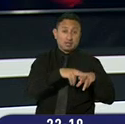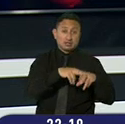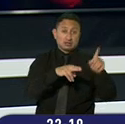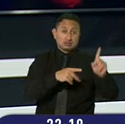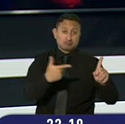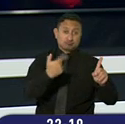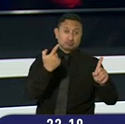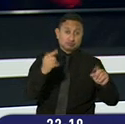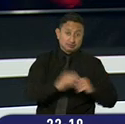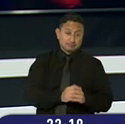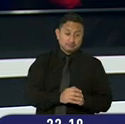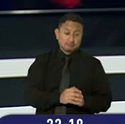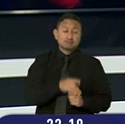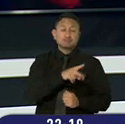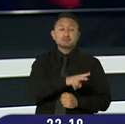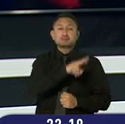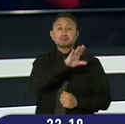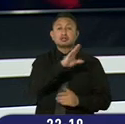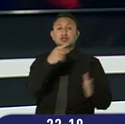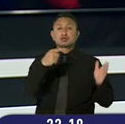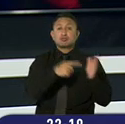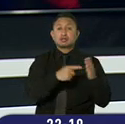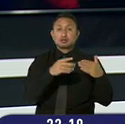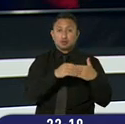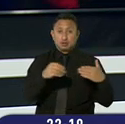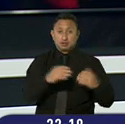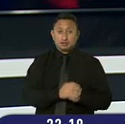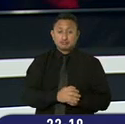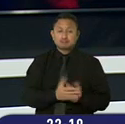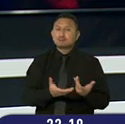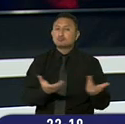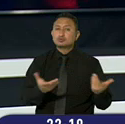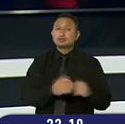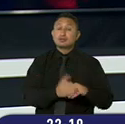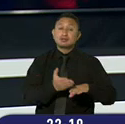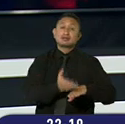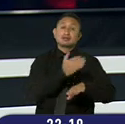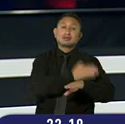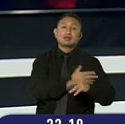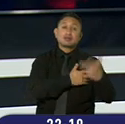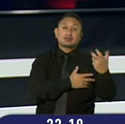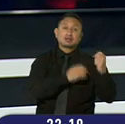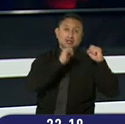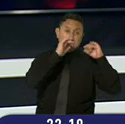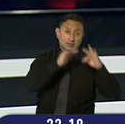cerca de $25,000. El hecho sucedió el pasado 13 de septiembre.